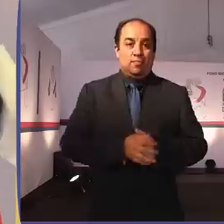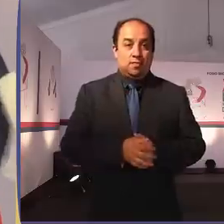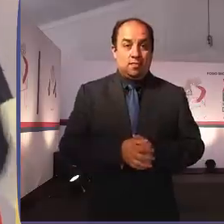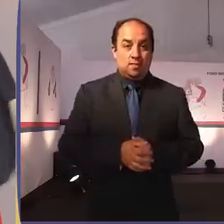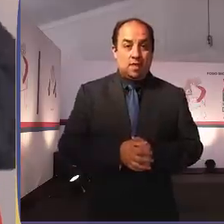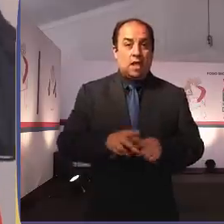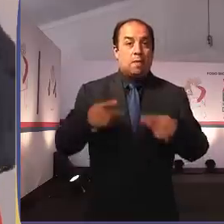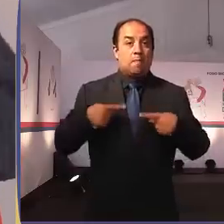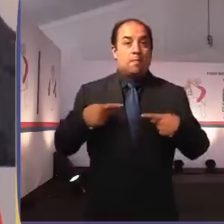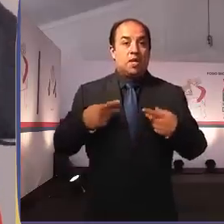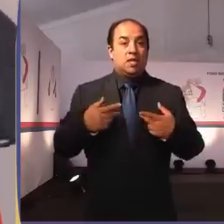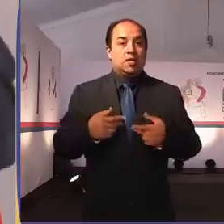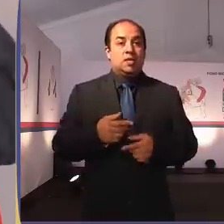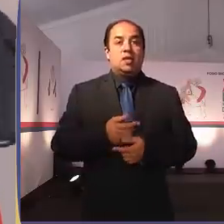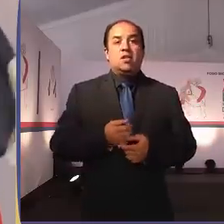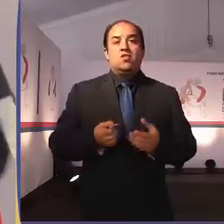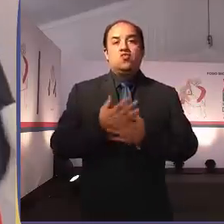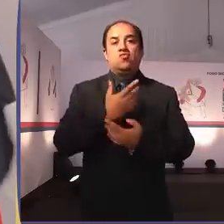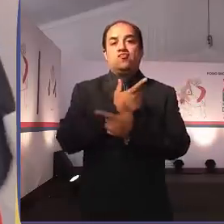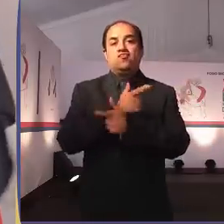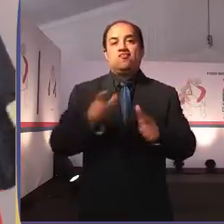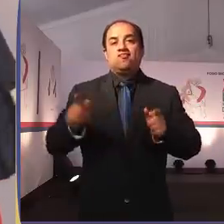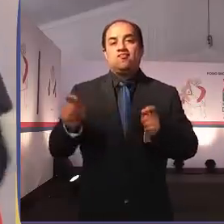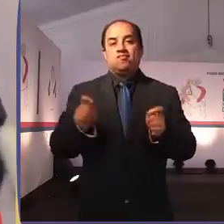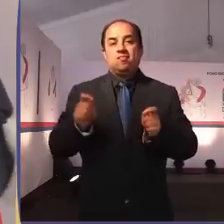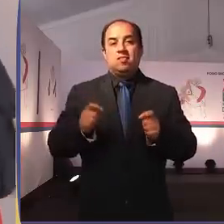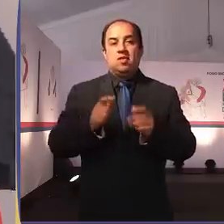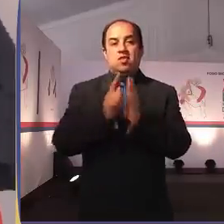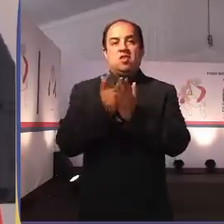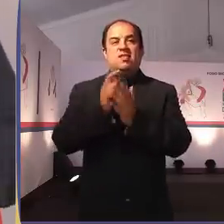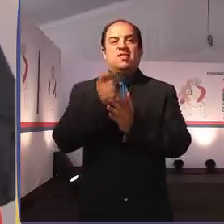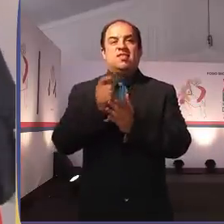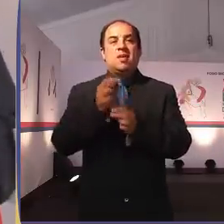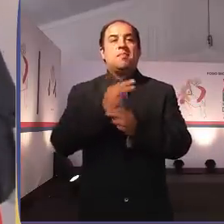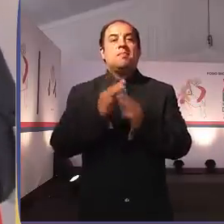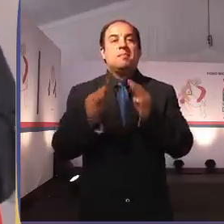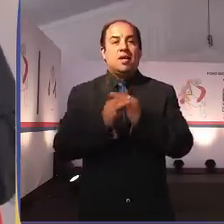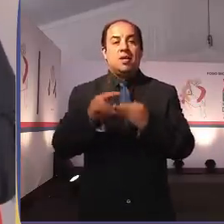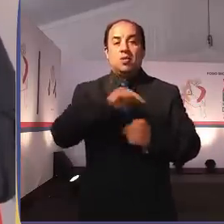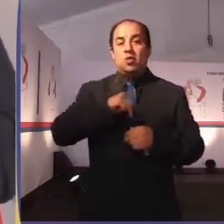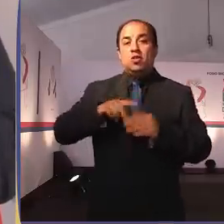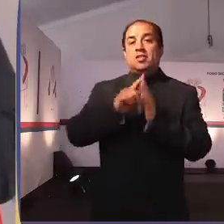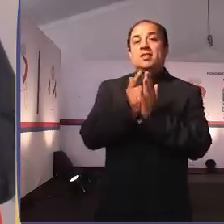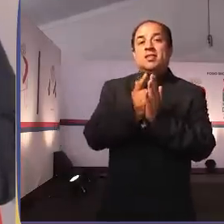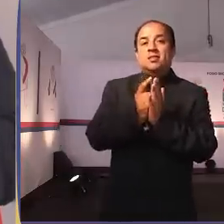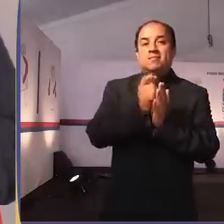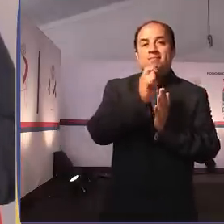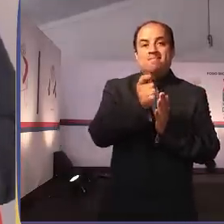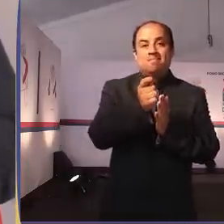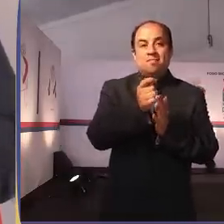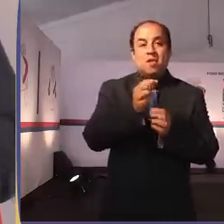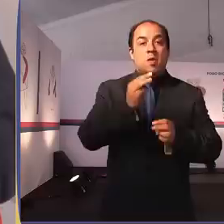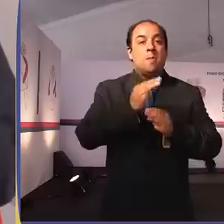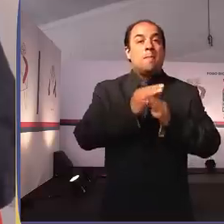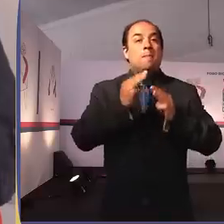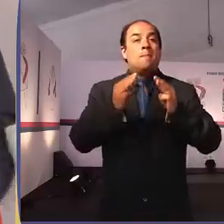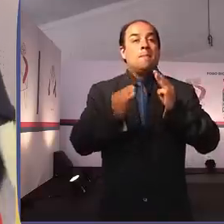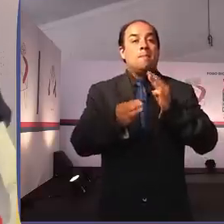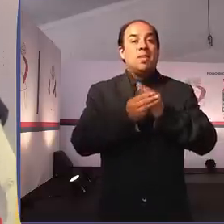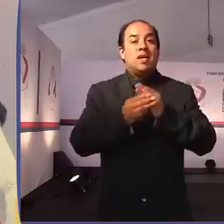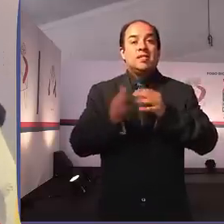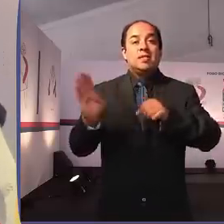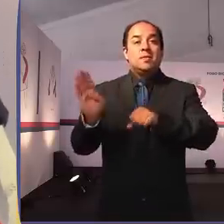los neoliberales los libros son un producto. Y para nosotros los libros son un artículo del